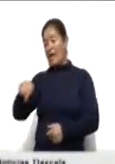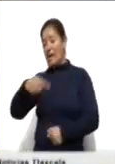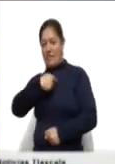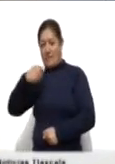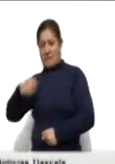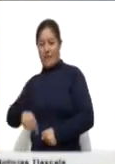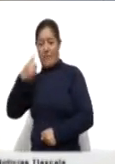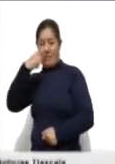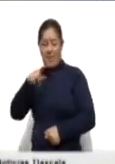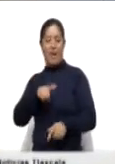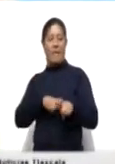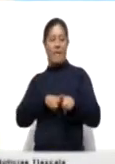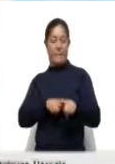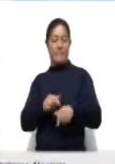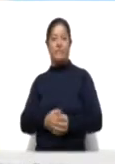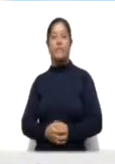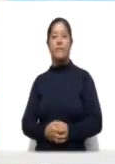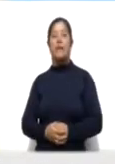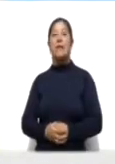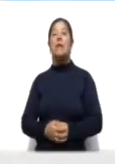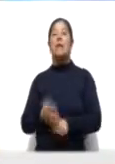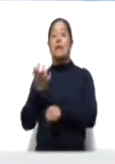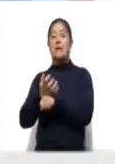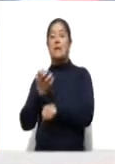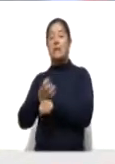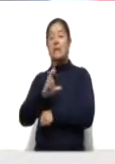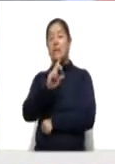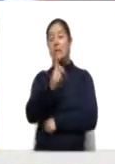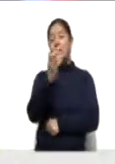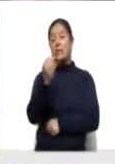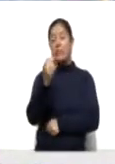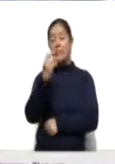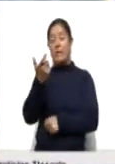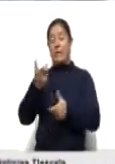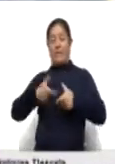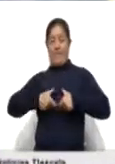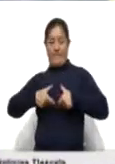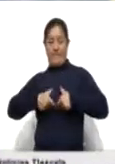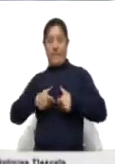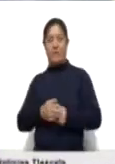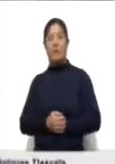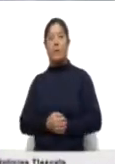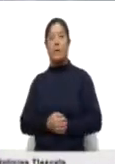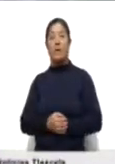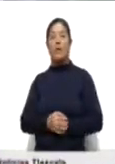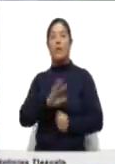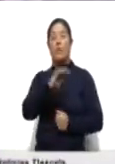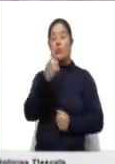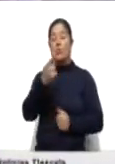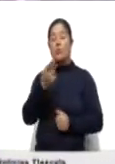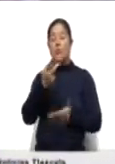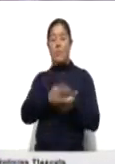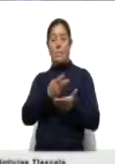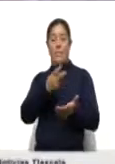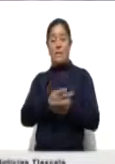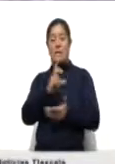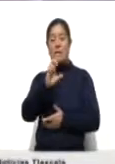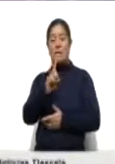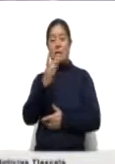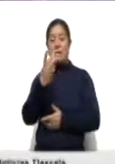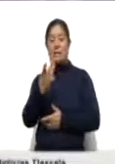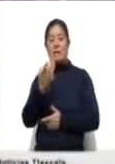quedar de la siguiente manera. Estados Unidos cosechó 39 medallas de oro por 41 de plata y 33 de